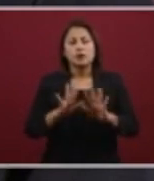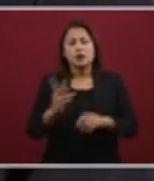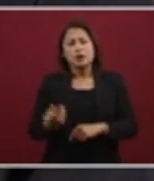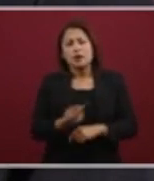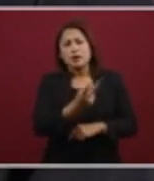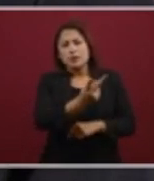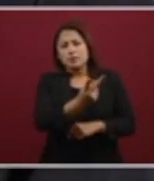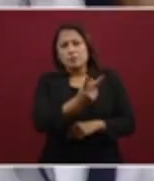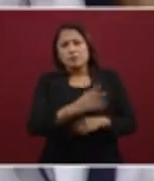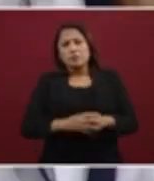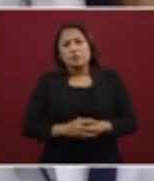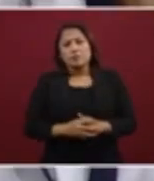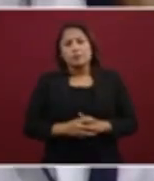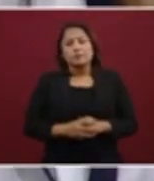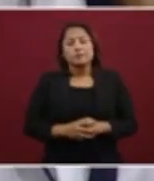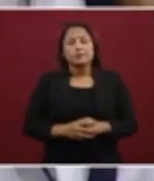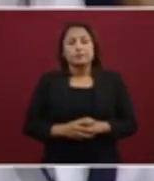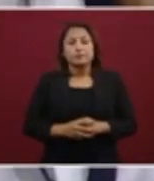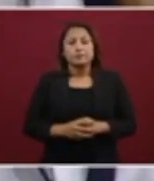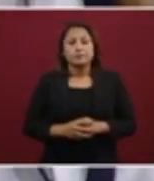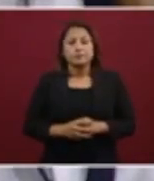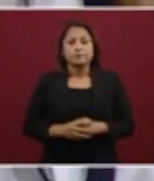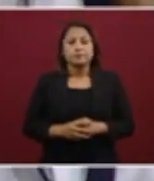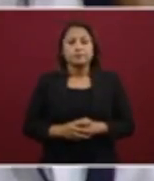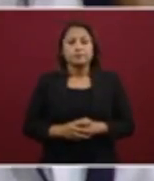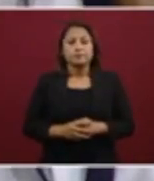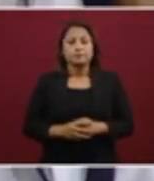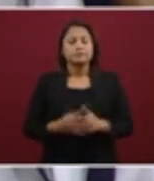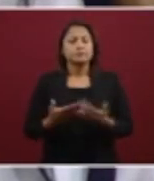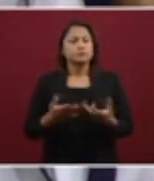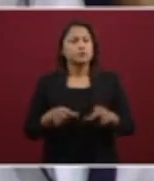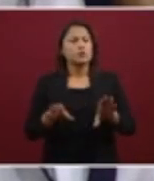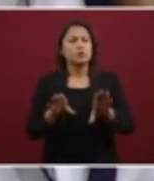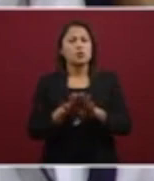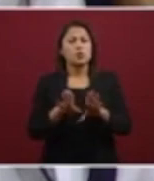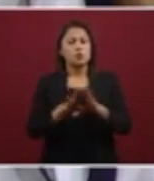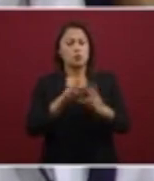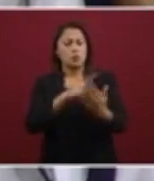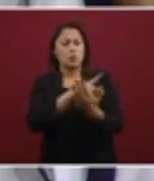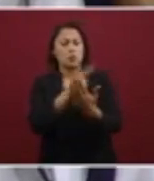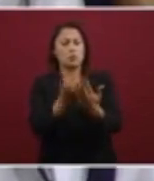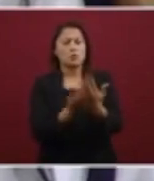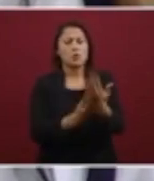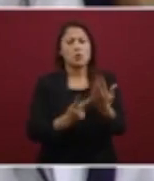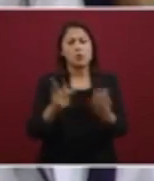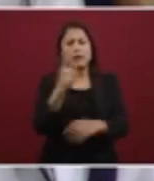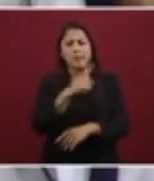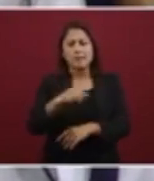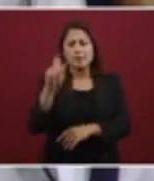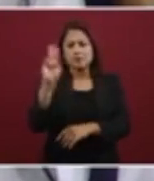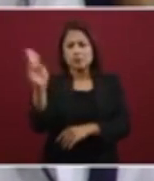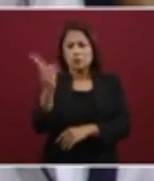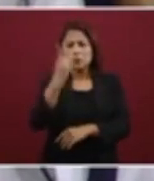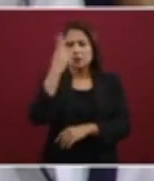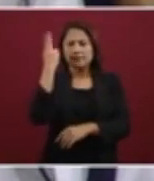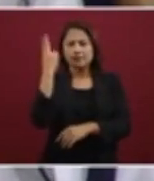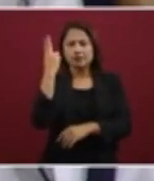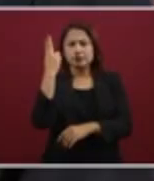hay posibilidades reales de que este programa de las 100 universidades se quite de